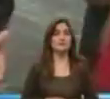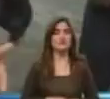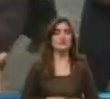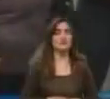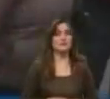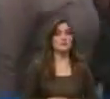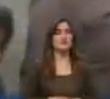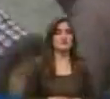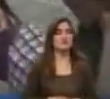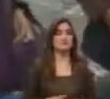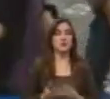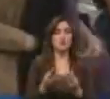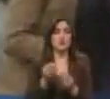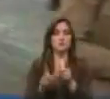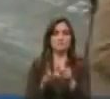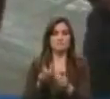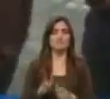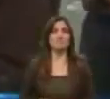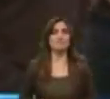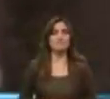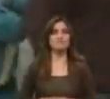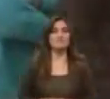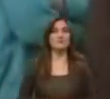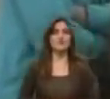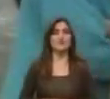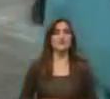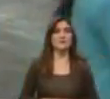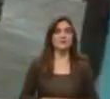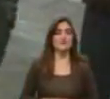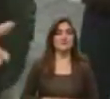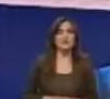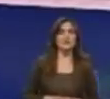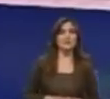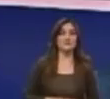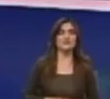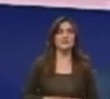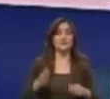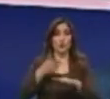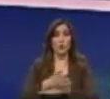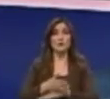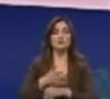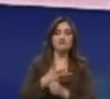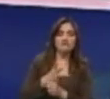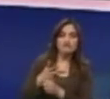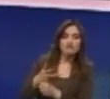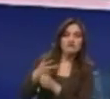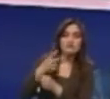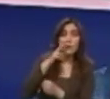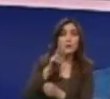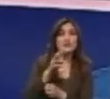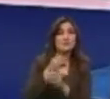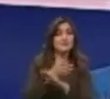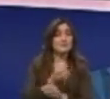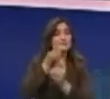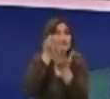unidades y es por eso que vemos esta cantidad de personas. Gigi, continúas. Nosotros continuaremos recorriendo para poderle presentar a